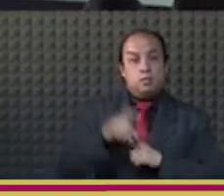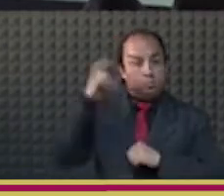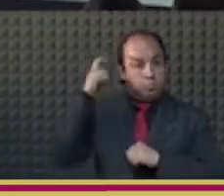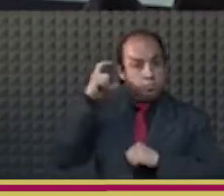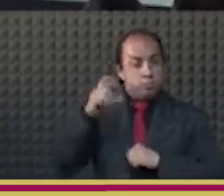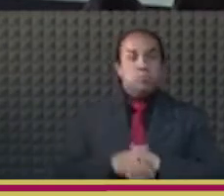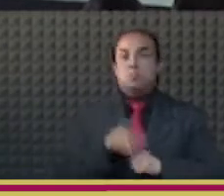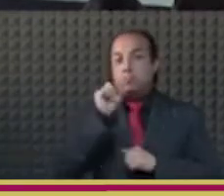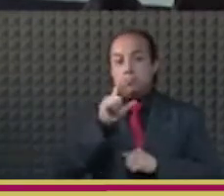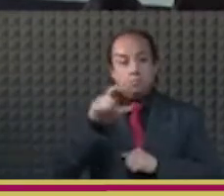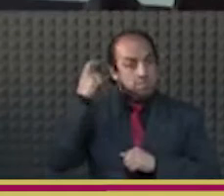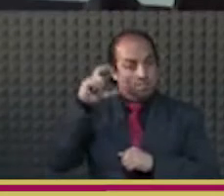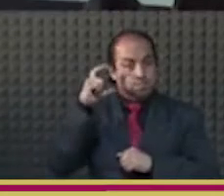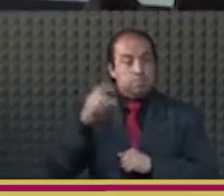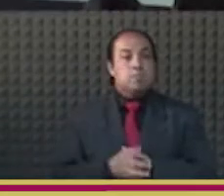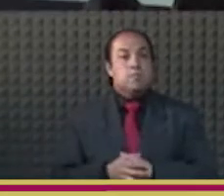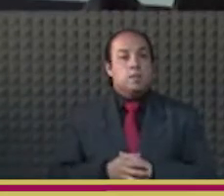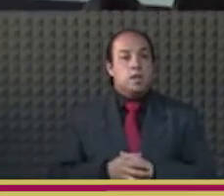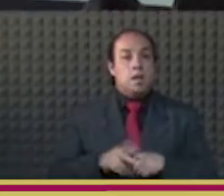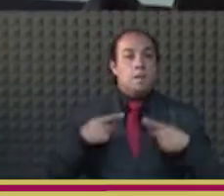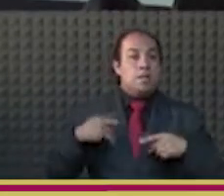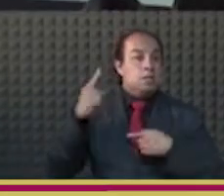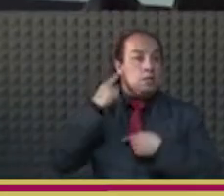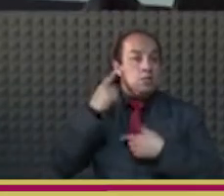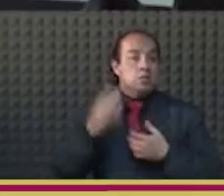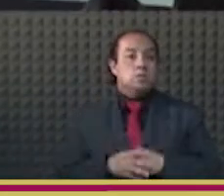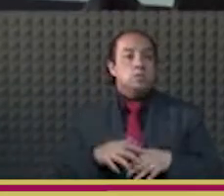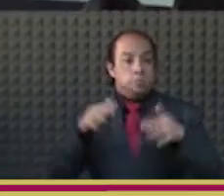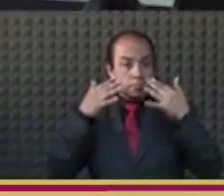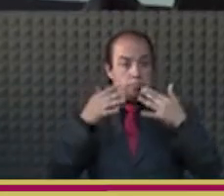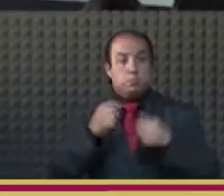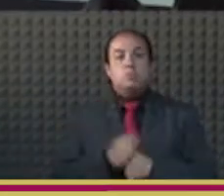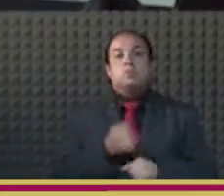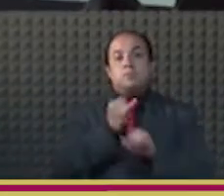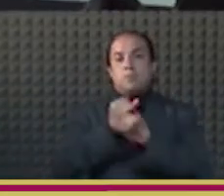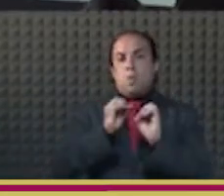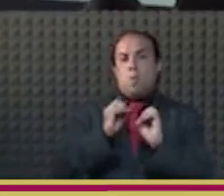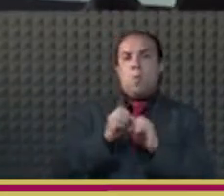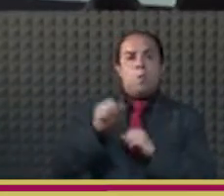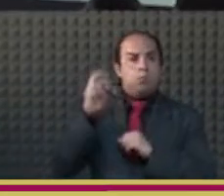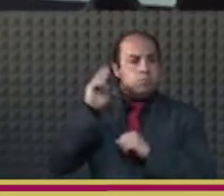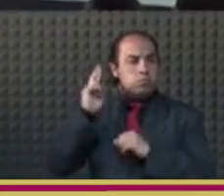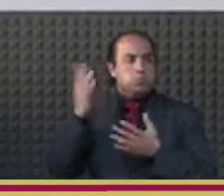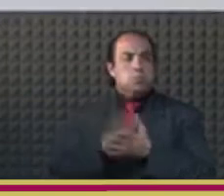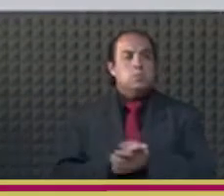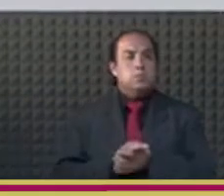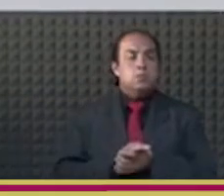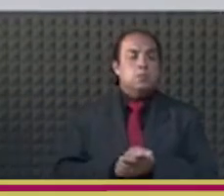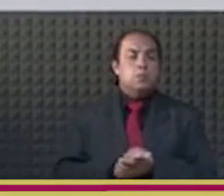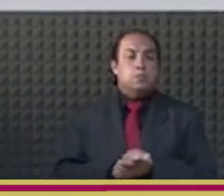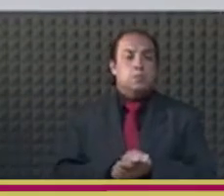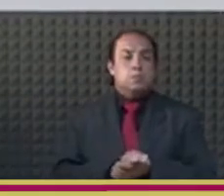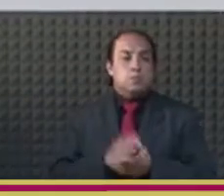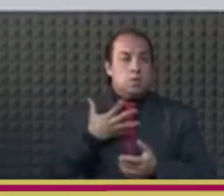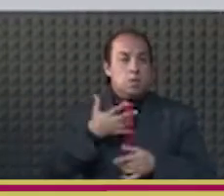Querétaro, también en Querétaro, para los que nos están escuchando, también vía remota, estamos ahí con las